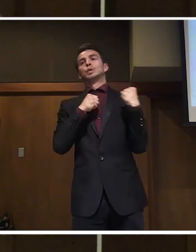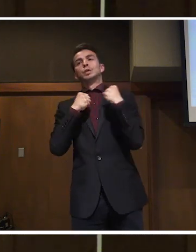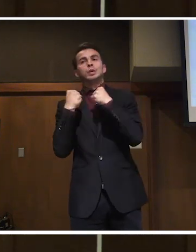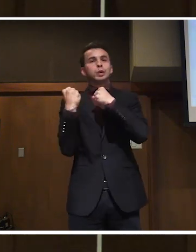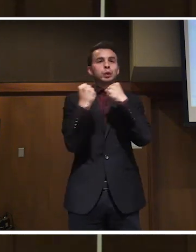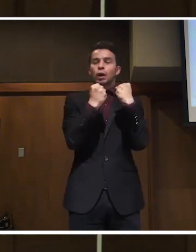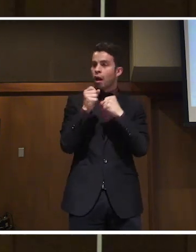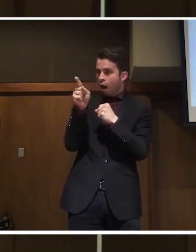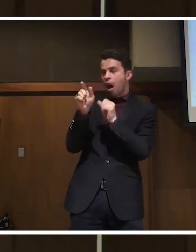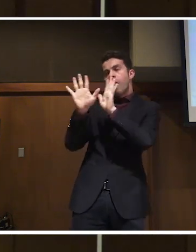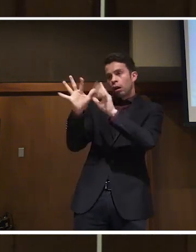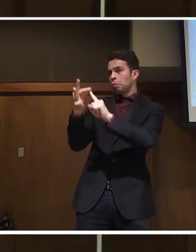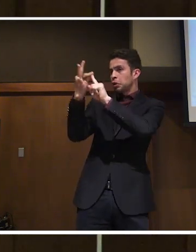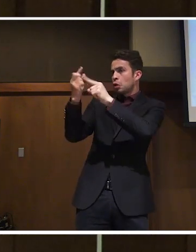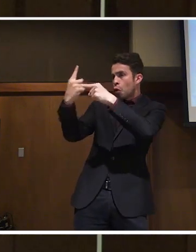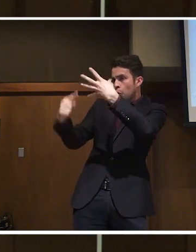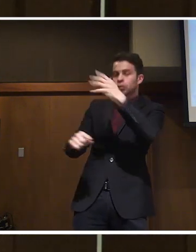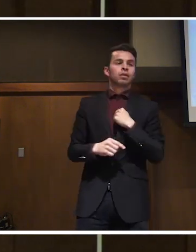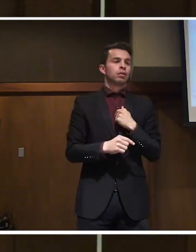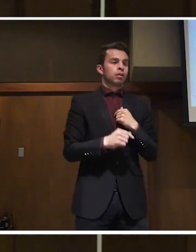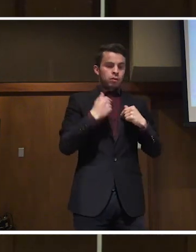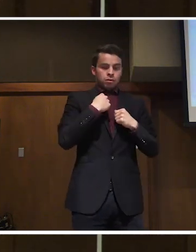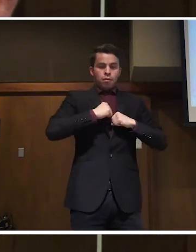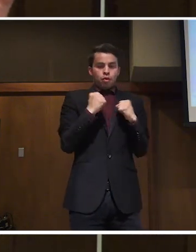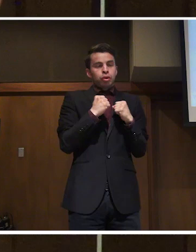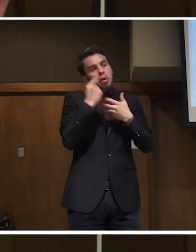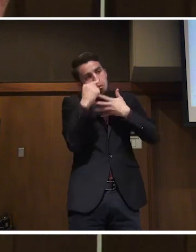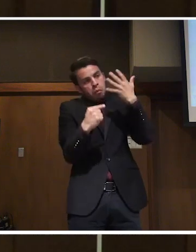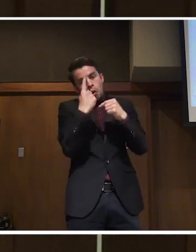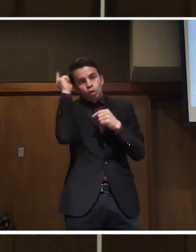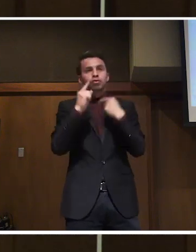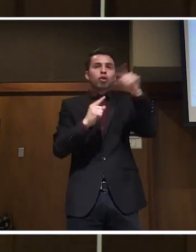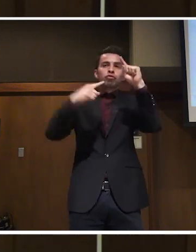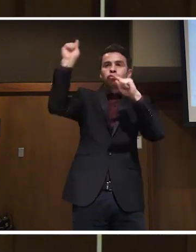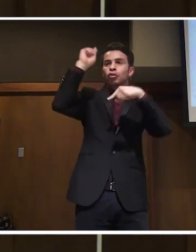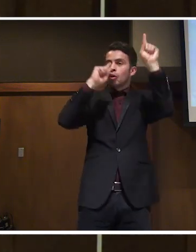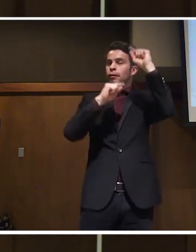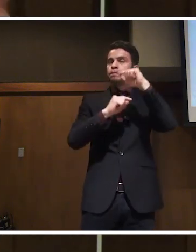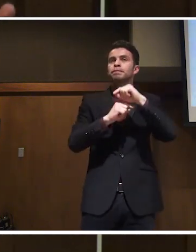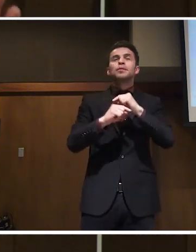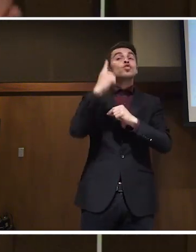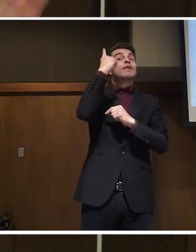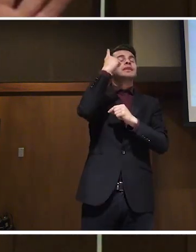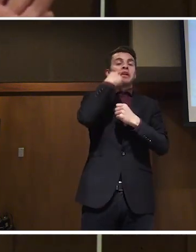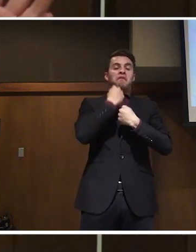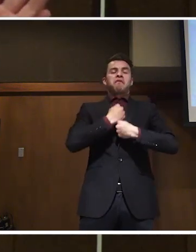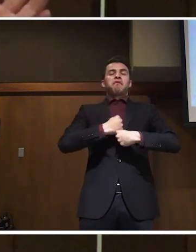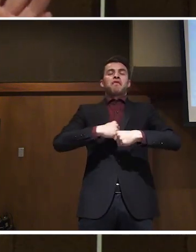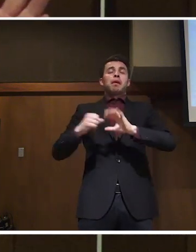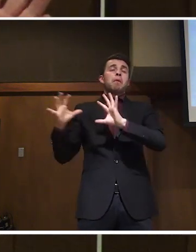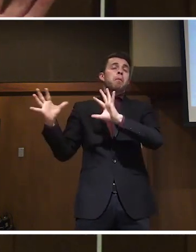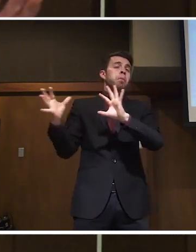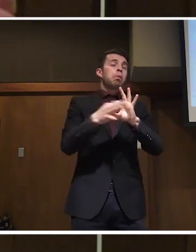valores diferenciales de las regiones. El último gran intento cultural de tener un país donde todos fuéramos parecidos fue en cierta